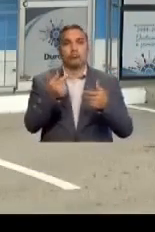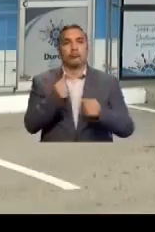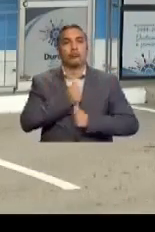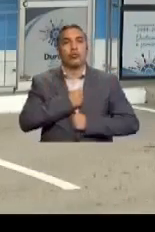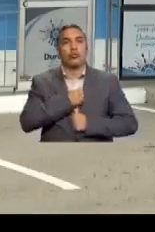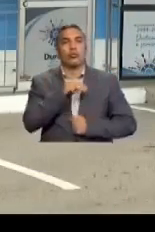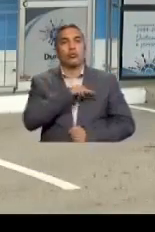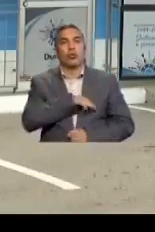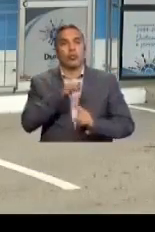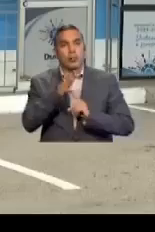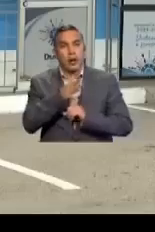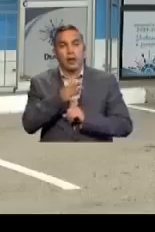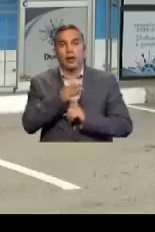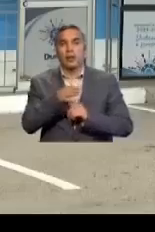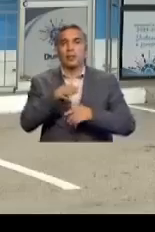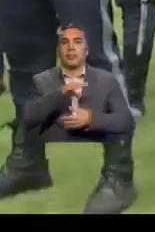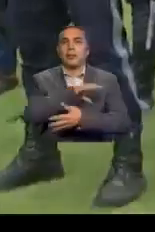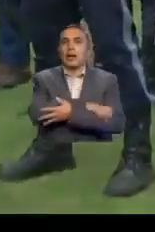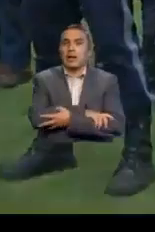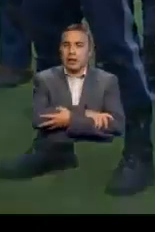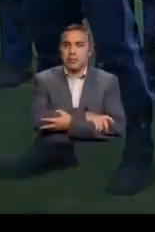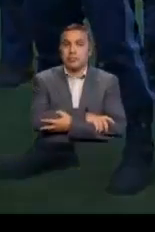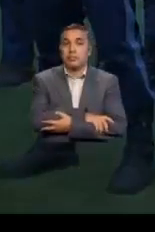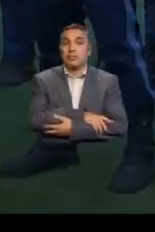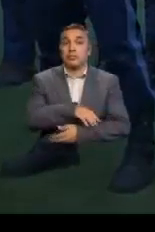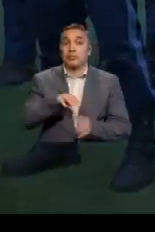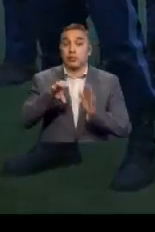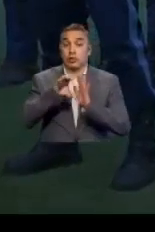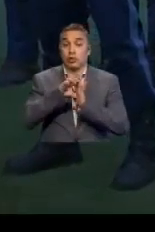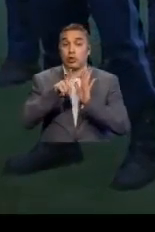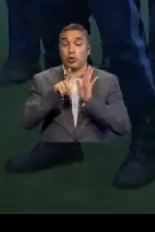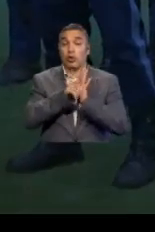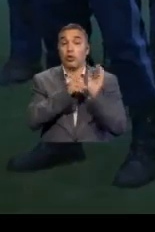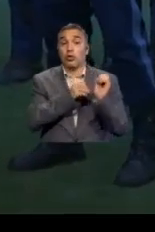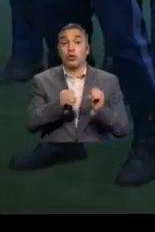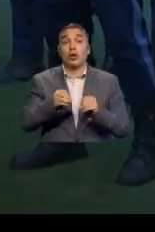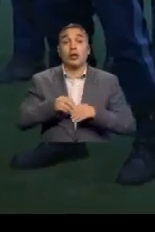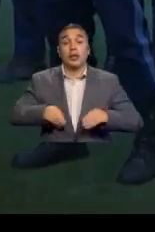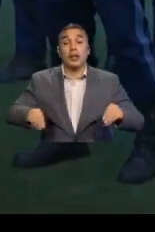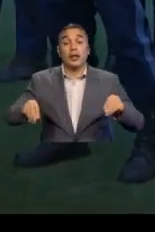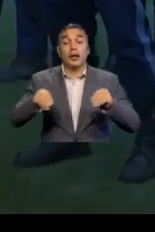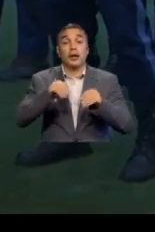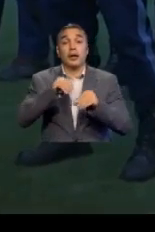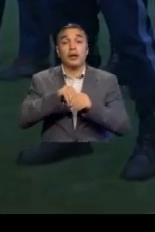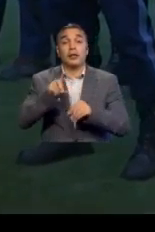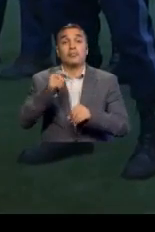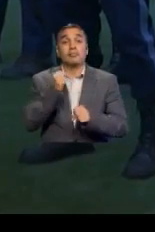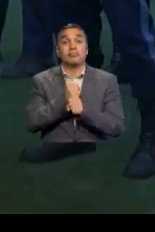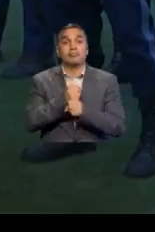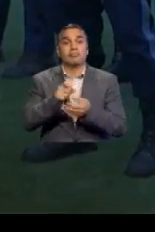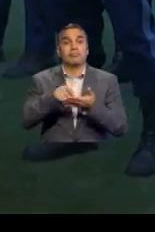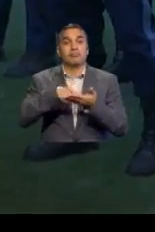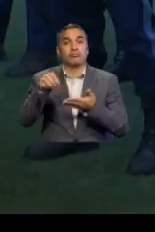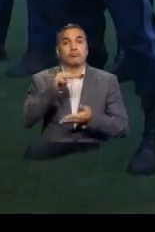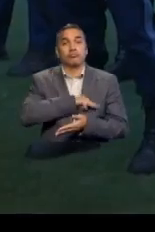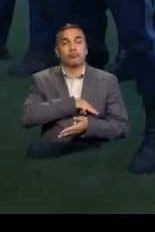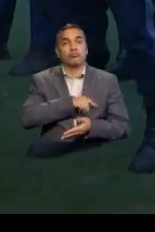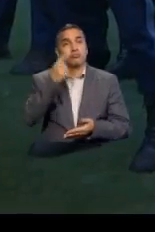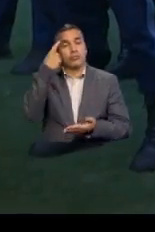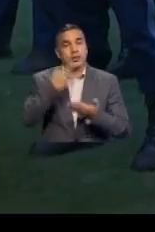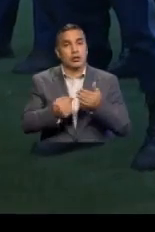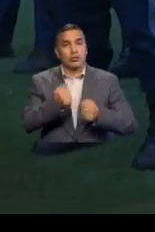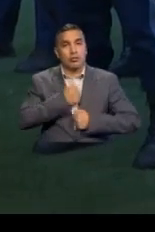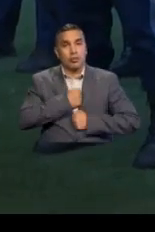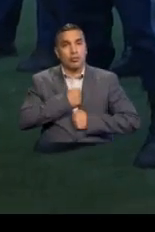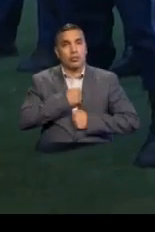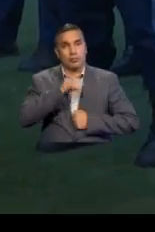municipales, en parques, malecones. El Código Orgánico de Organización Territorial es el cuerpo que habilita a los municipios a contar con sus